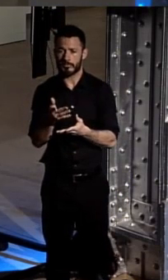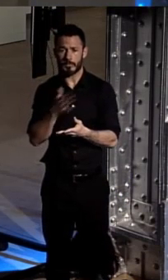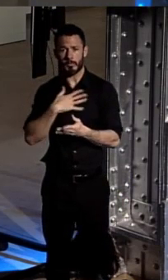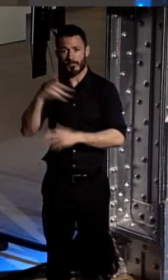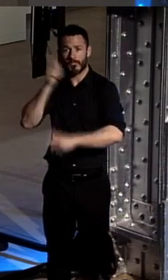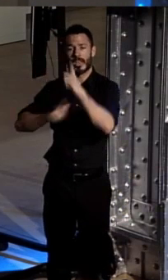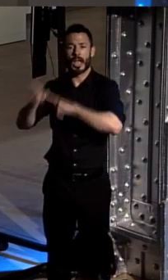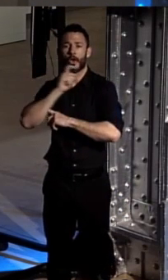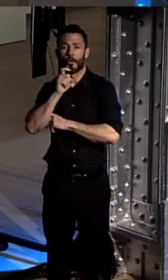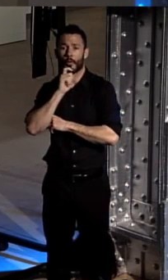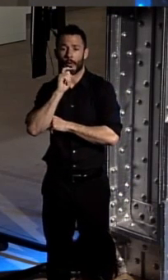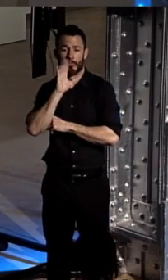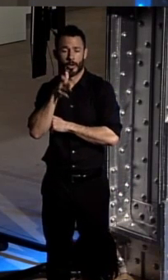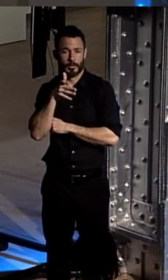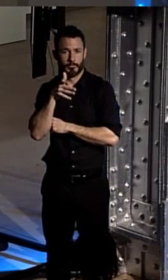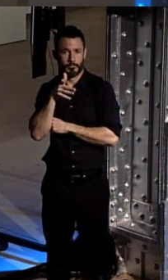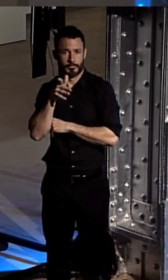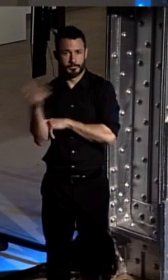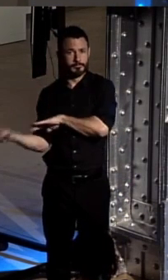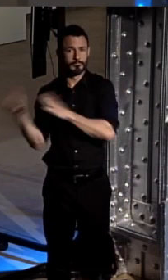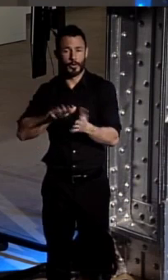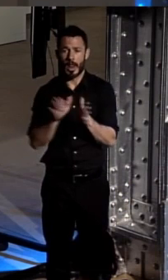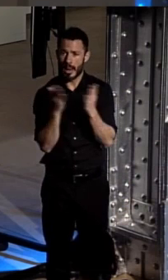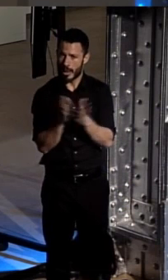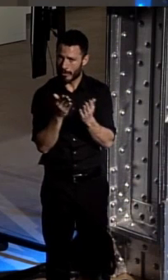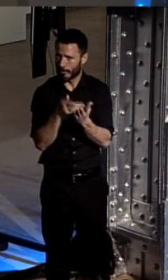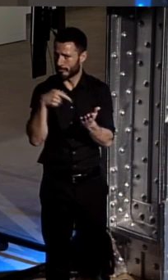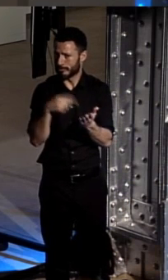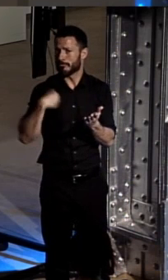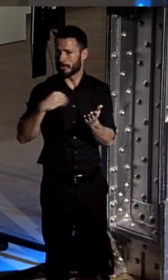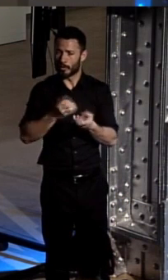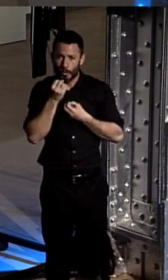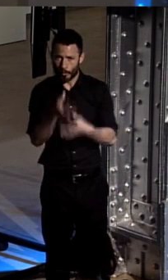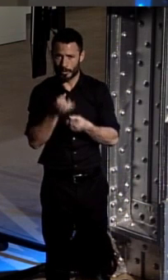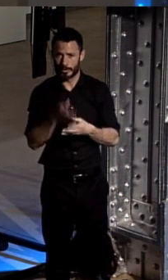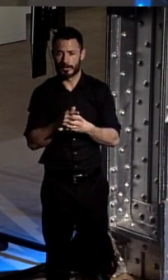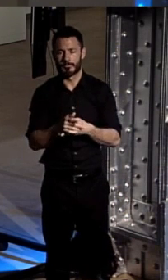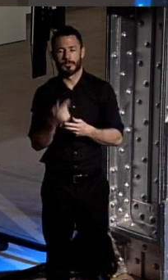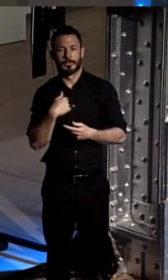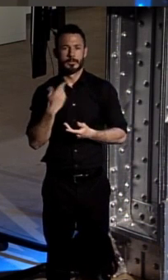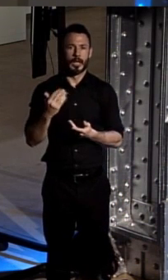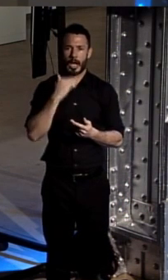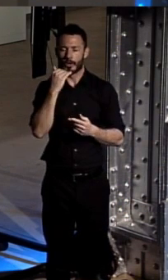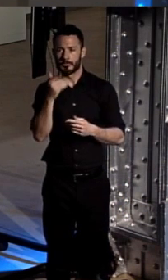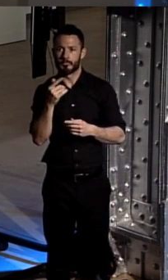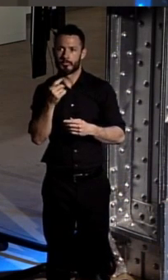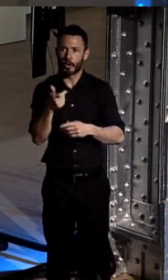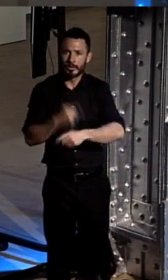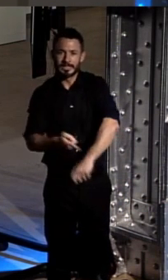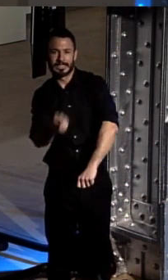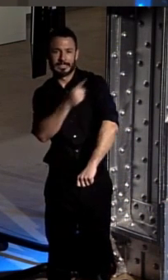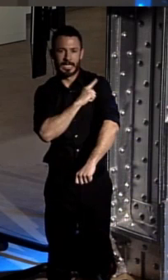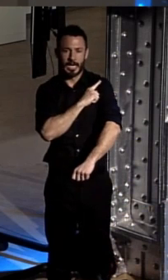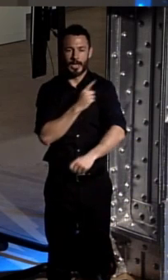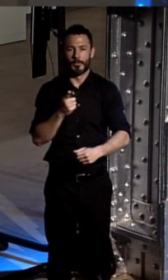viaje, que es de alguna manera el que compartí en este libro que está acá, que es La vida secreta de la mente. Quiero empezar con algo que es una suerte de exageración. Para mí, este viaje tiene sentido en